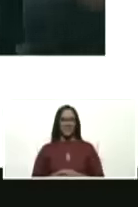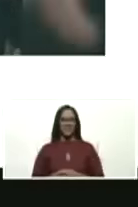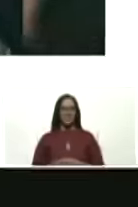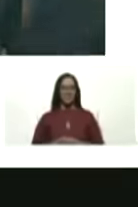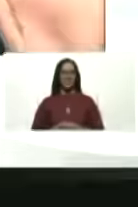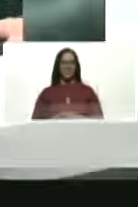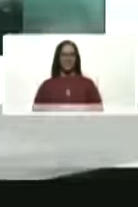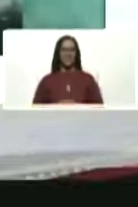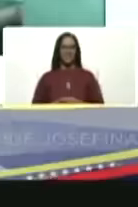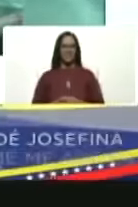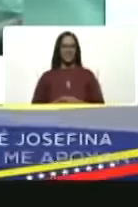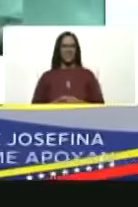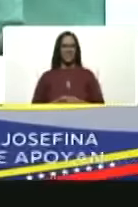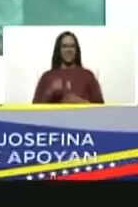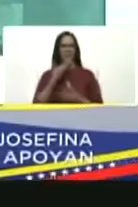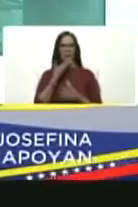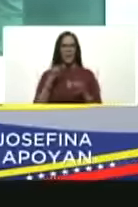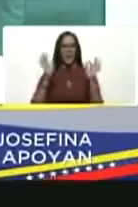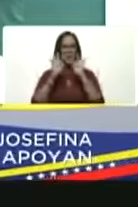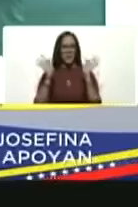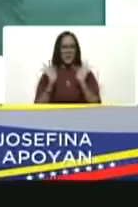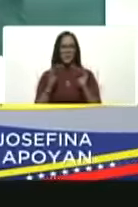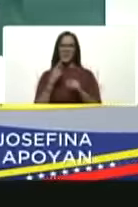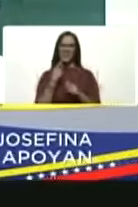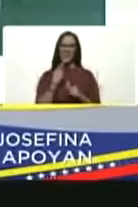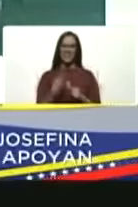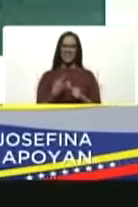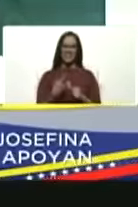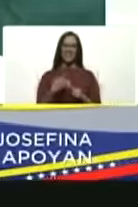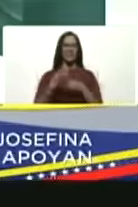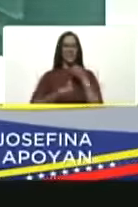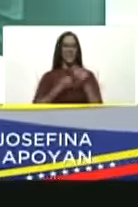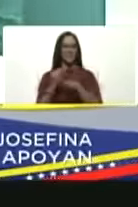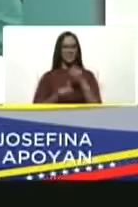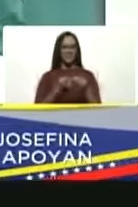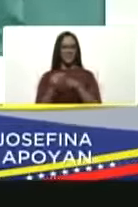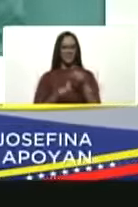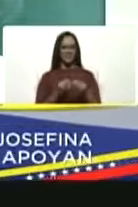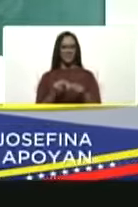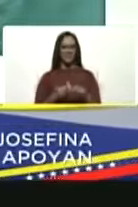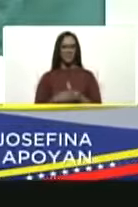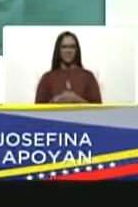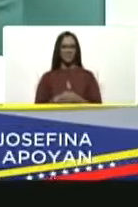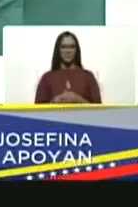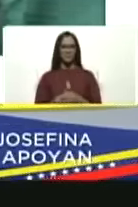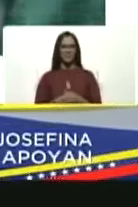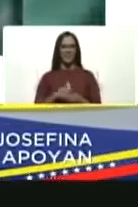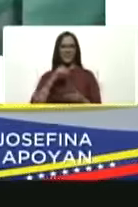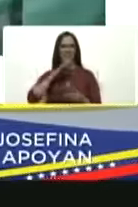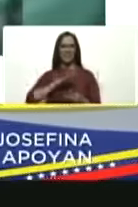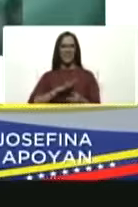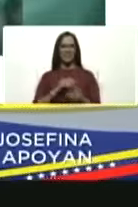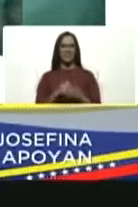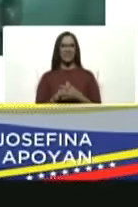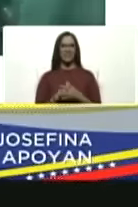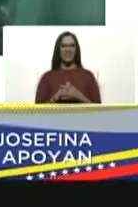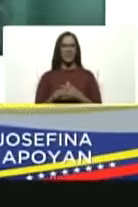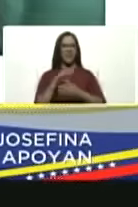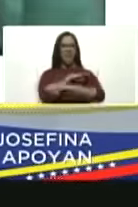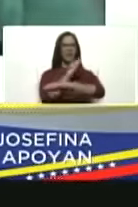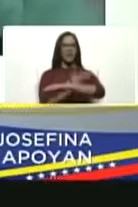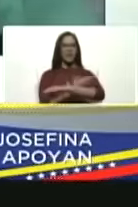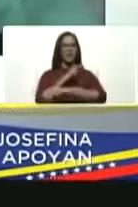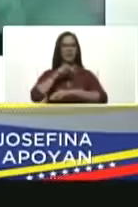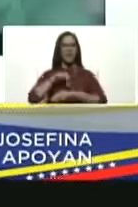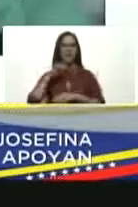La mejor forma de decir es hacer. Y aquí está la fortaleza de